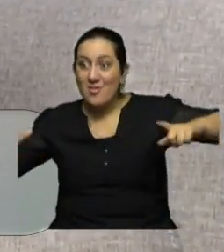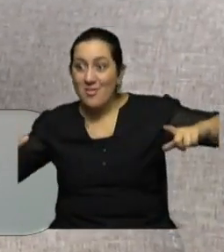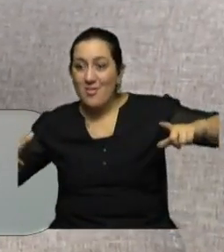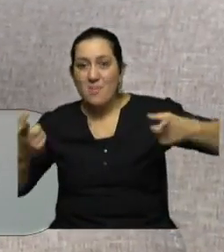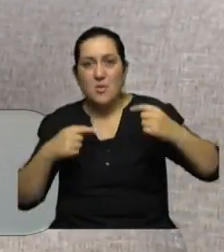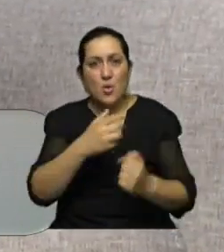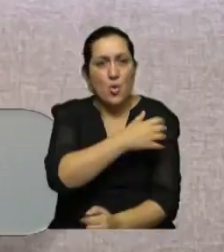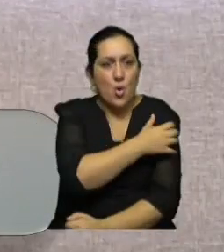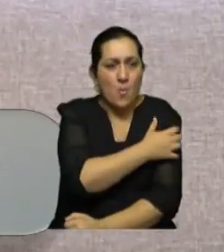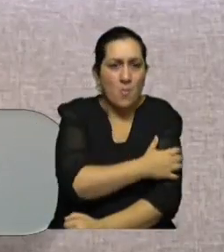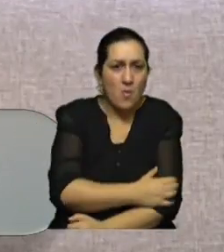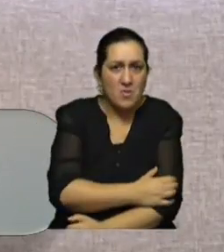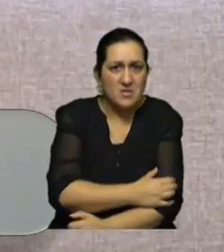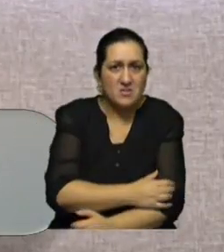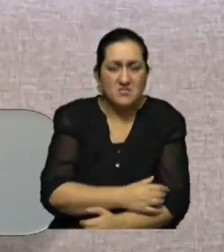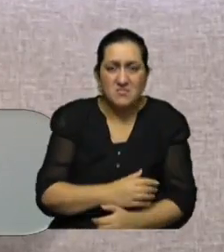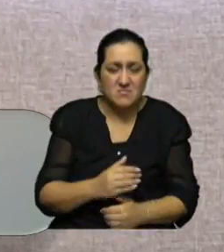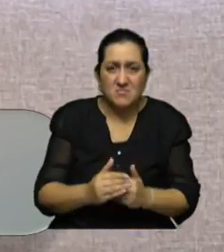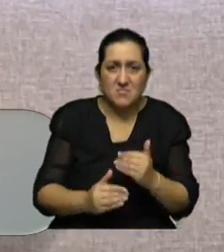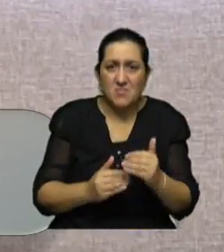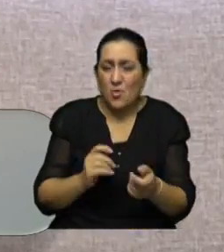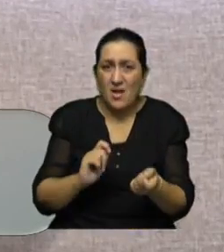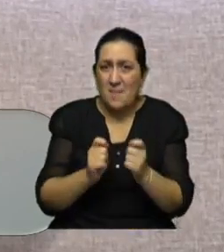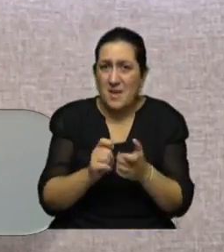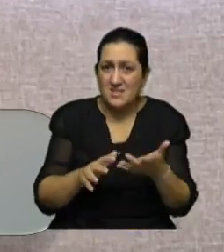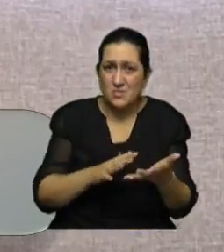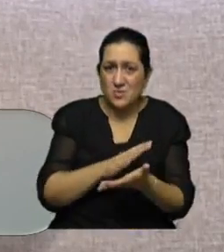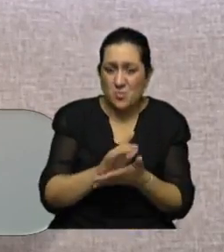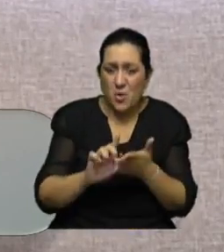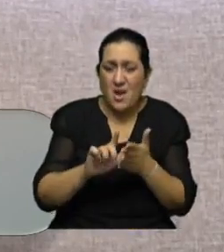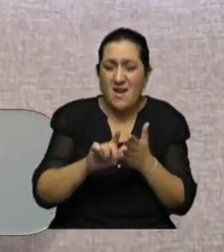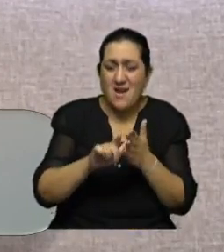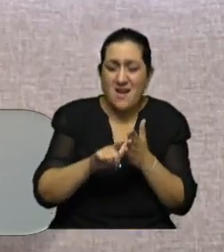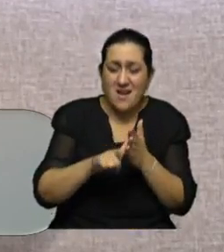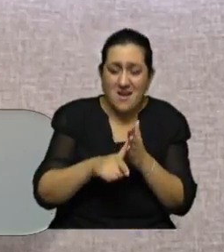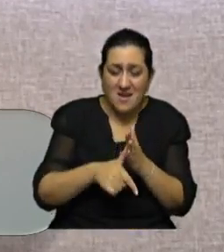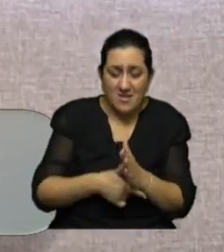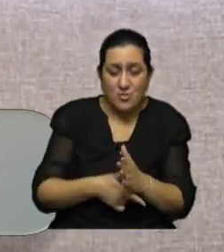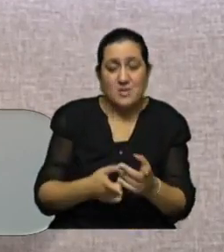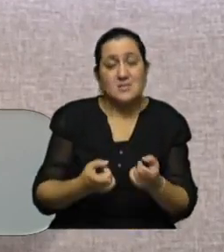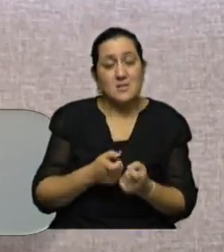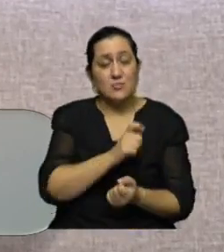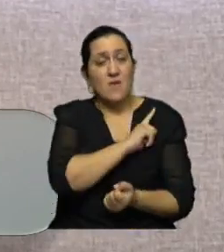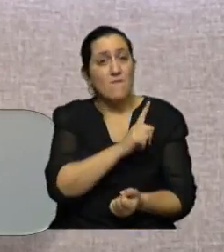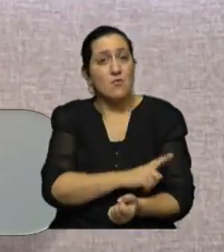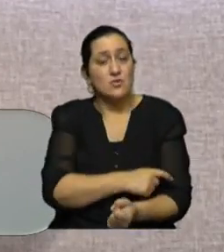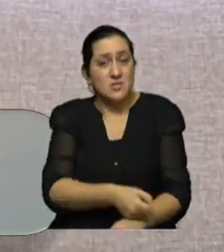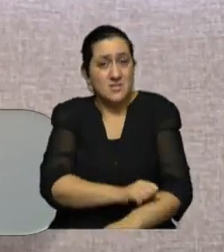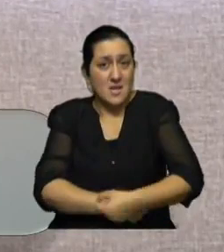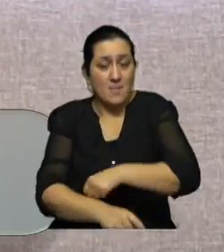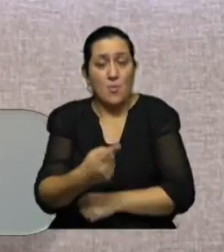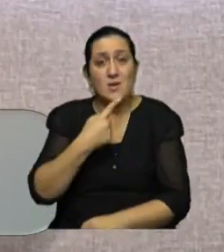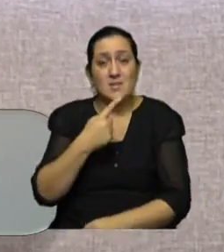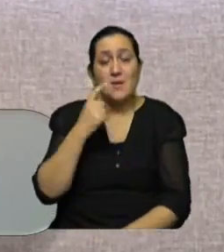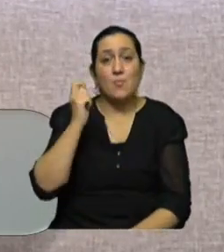puestos de trabajo, que va a crecer menos, bueno, vamos a tener que hacer esfuerzos de políticas públicas más grandes si